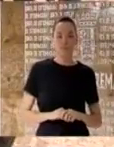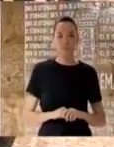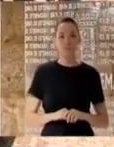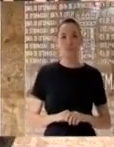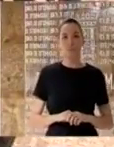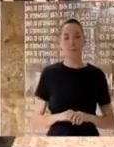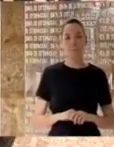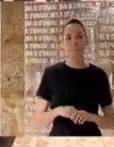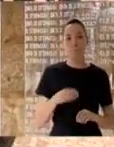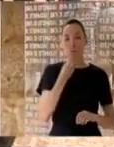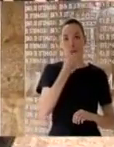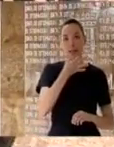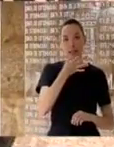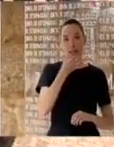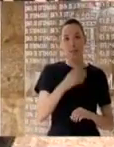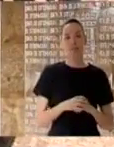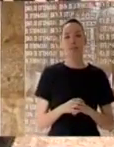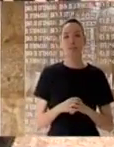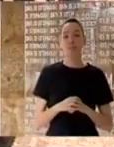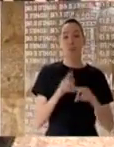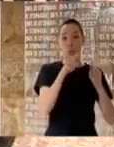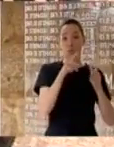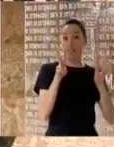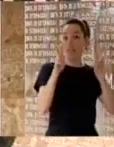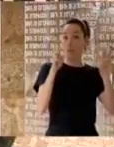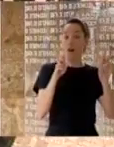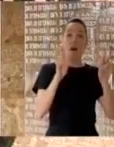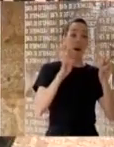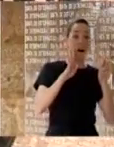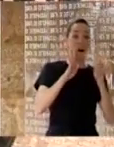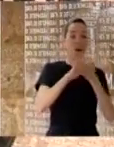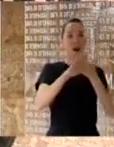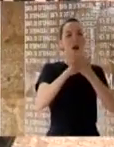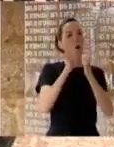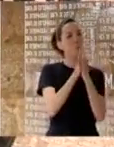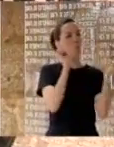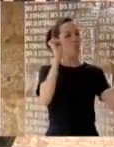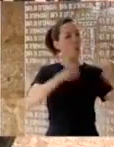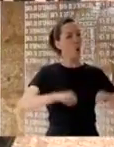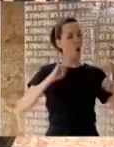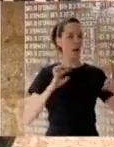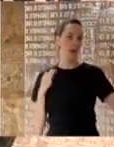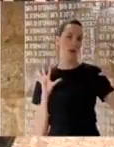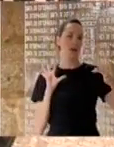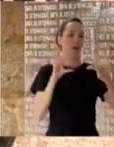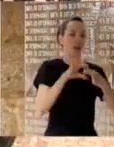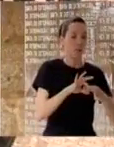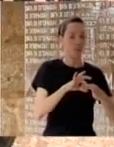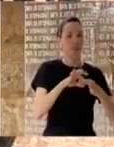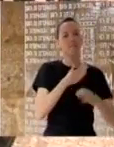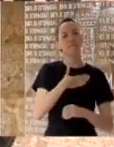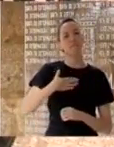Buenas tardes. Voy a enlazar con lo que ha dicho de pactar, voy a enlazar con lo que ha dicho del hartazgo de la ciudadanía y me gustaría saber